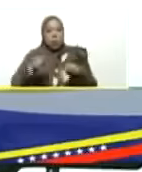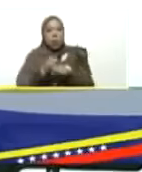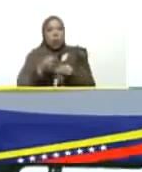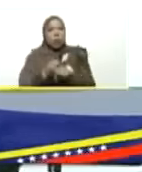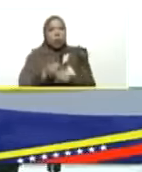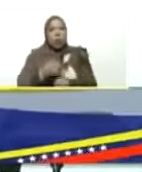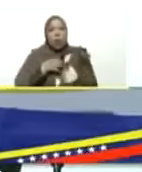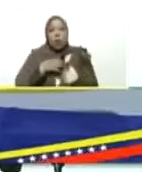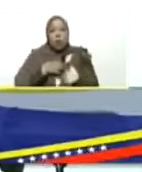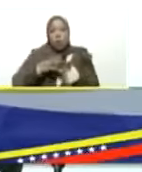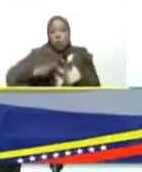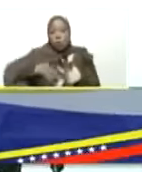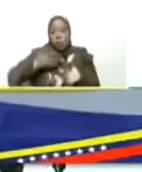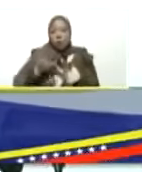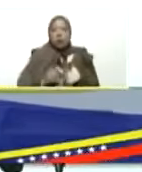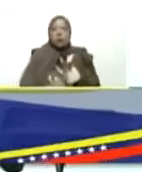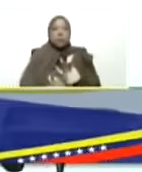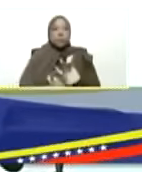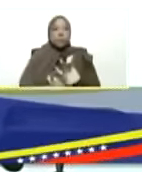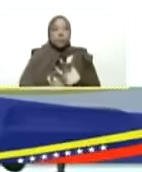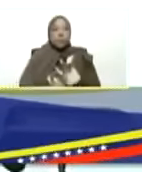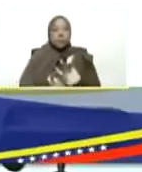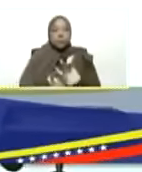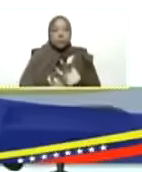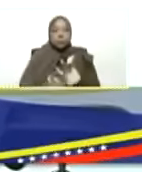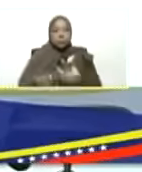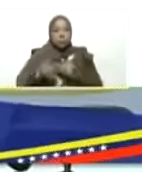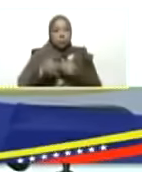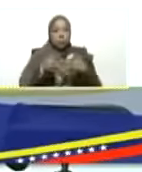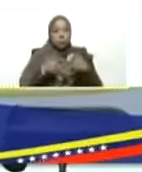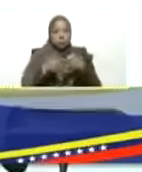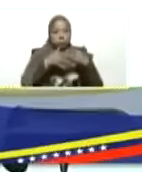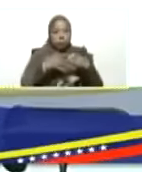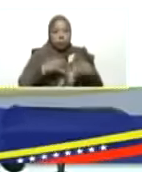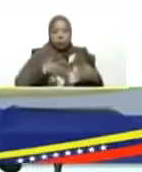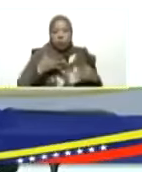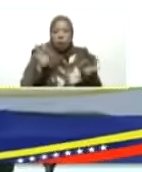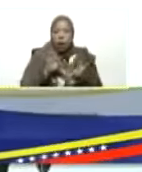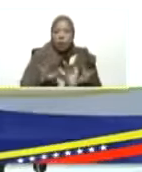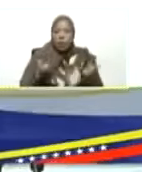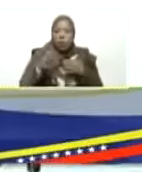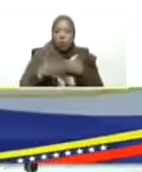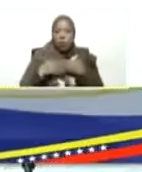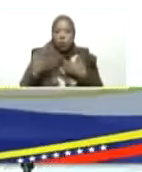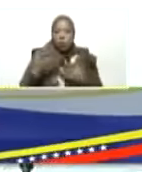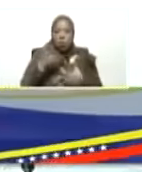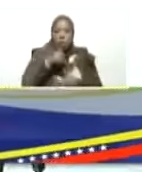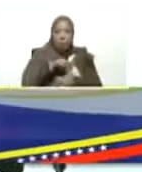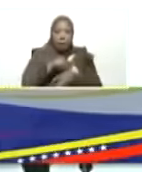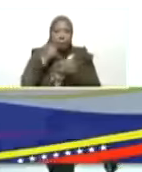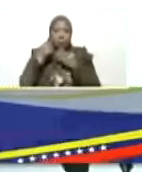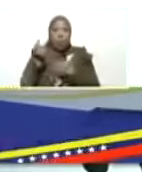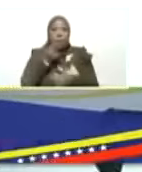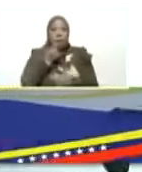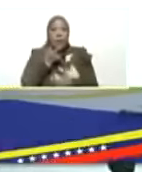que se puede. Sí, señor. Ah, puede ir con nosotros. Nadie va a poder con nosotros, doctor Domínguez. Sí, mira esta belleza. Sí, es